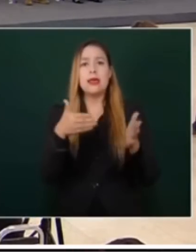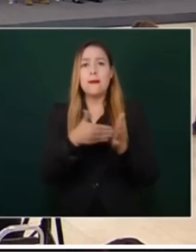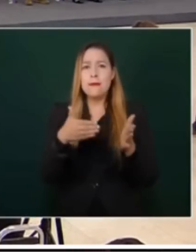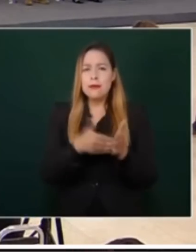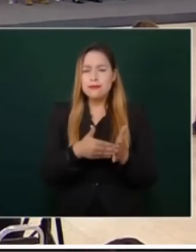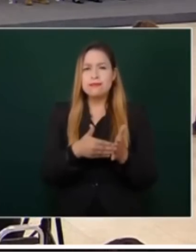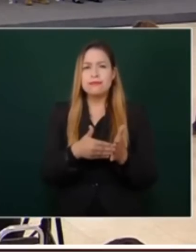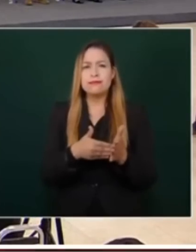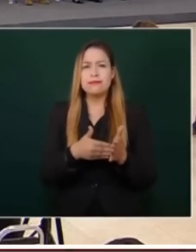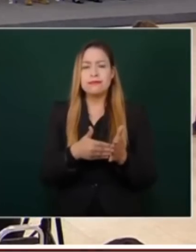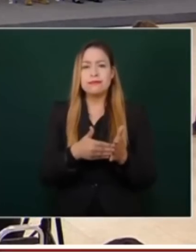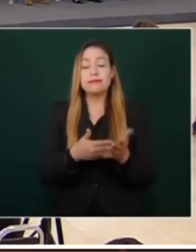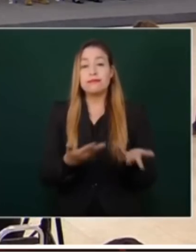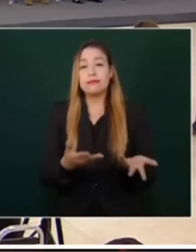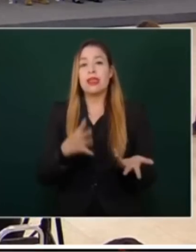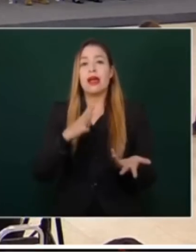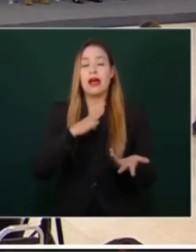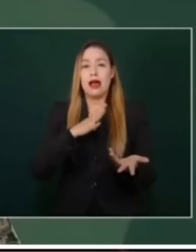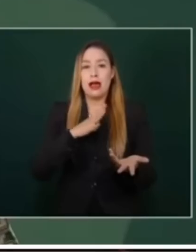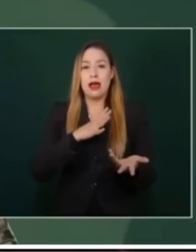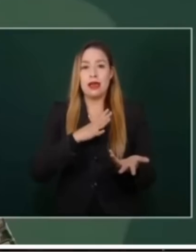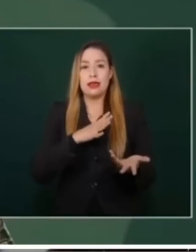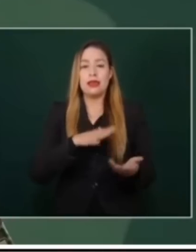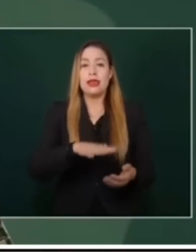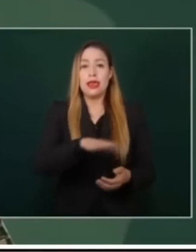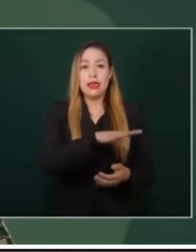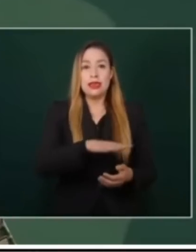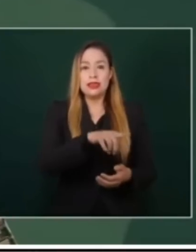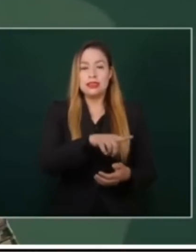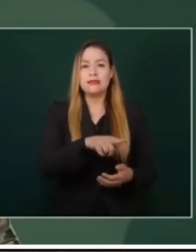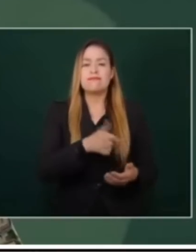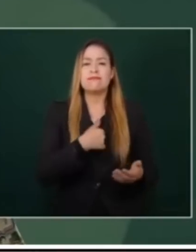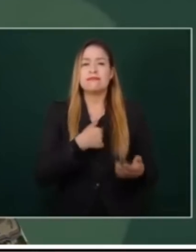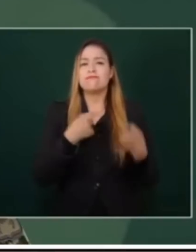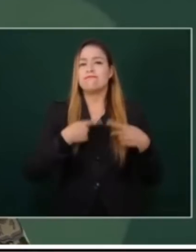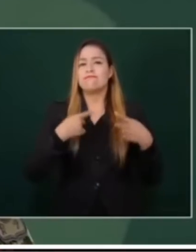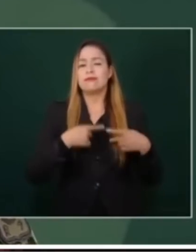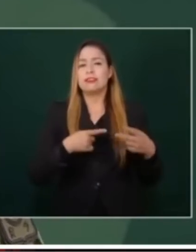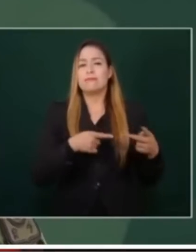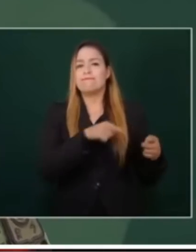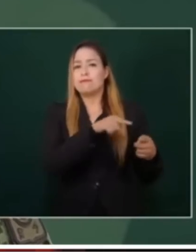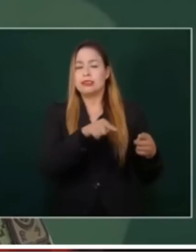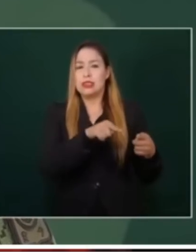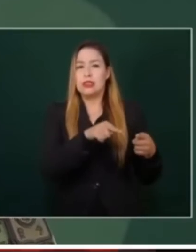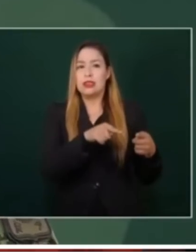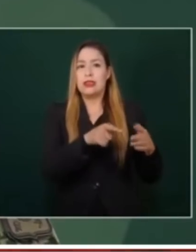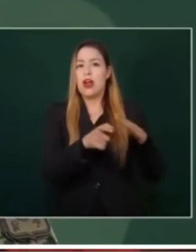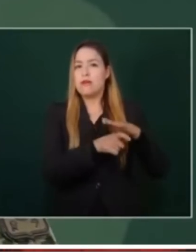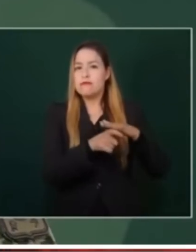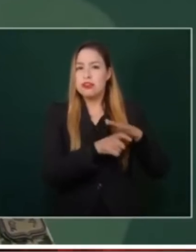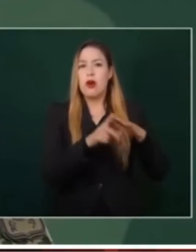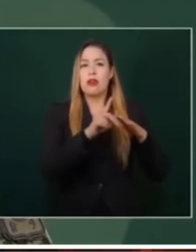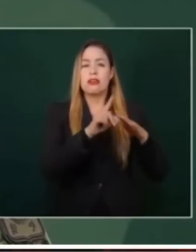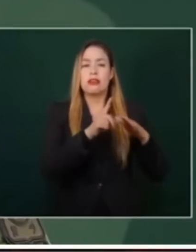había, por parte de esta base social de la delincuencia organizada, a veces unos